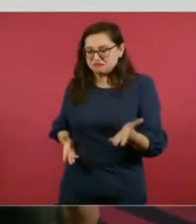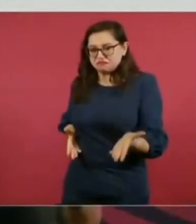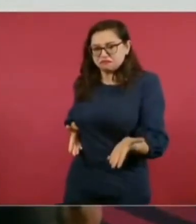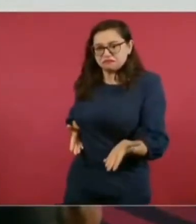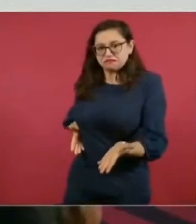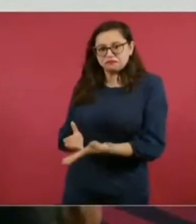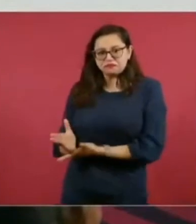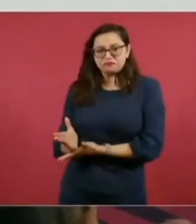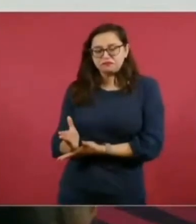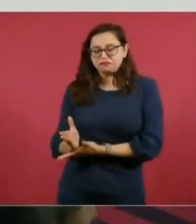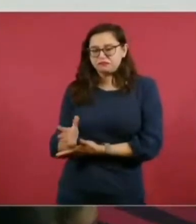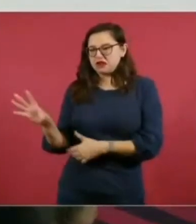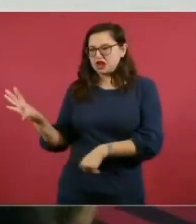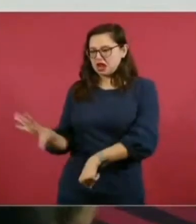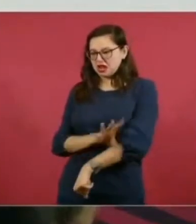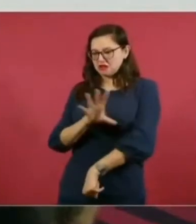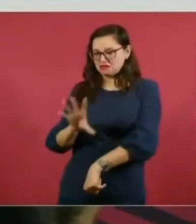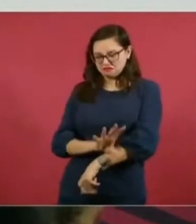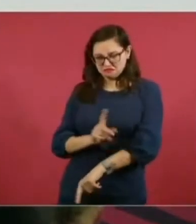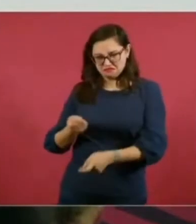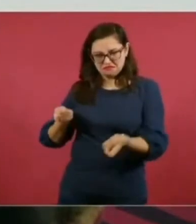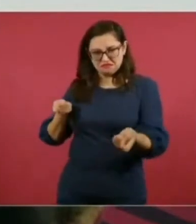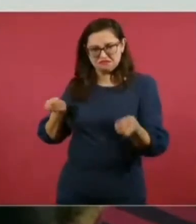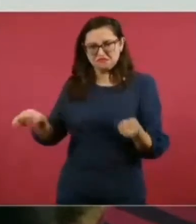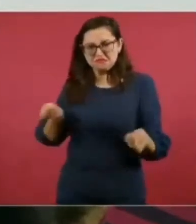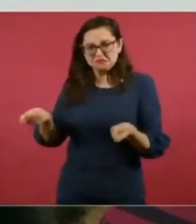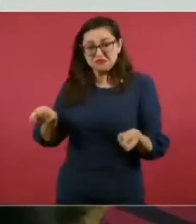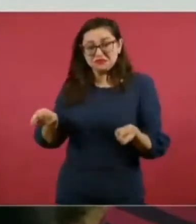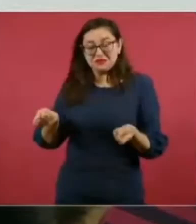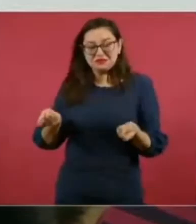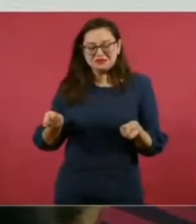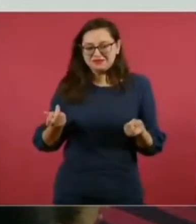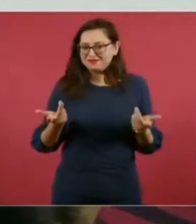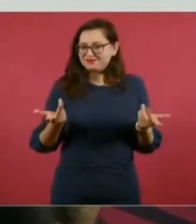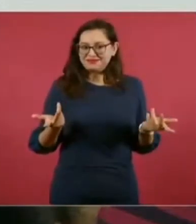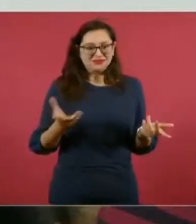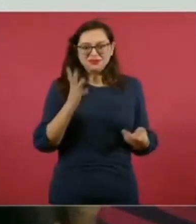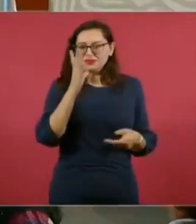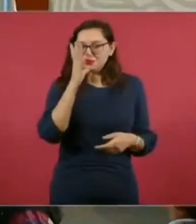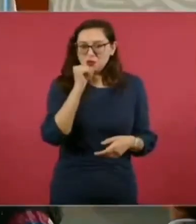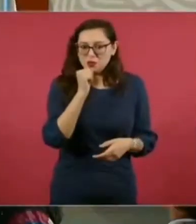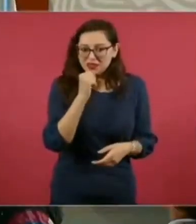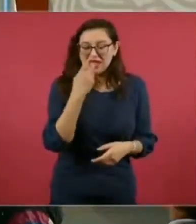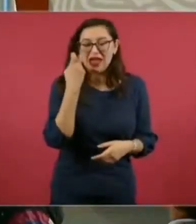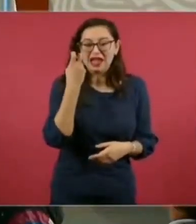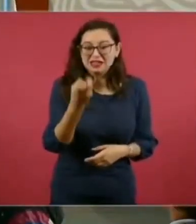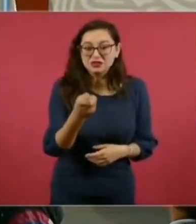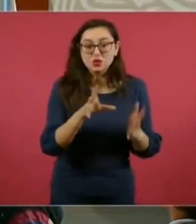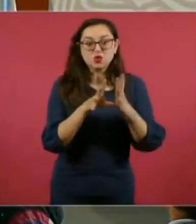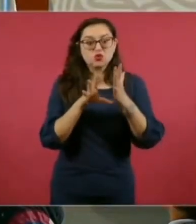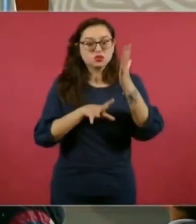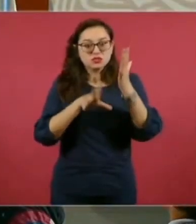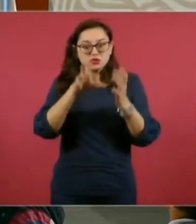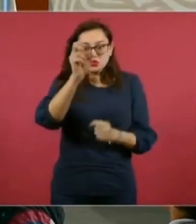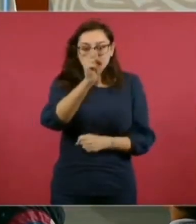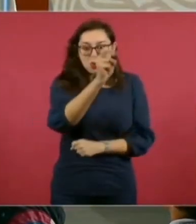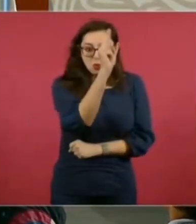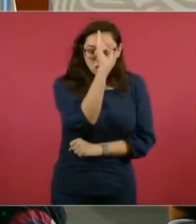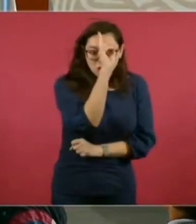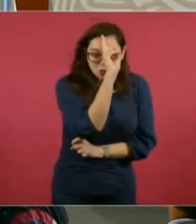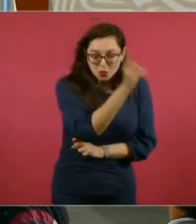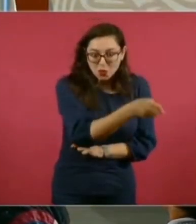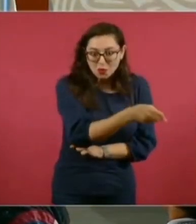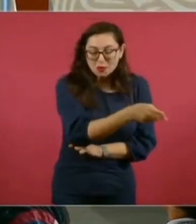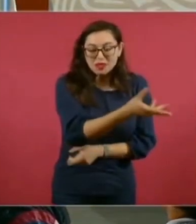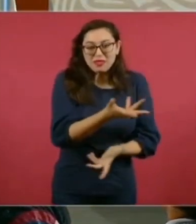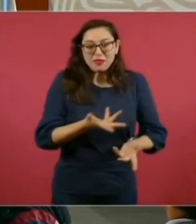No podían hacerlo. Estaba limitada la generación de